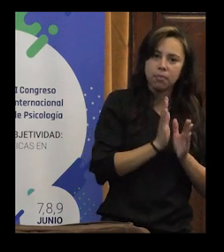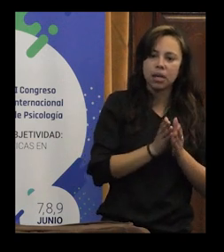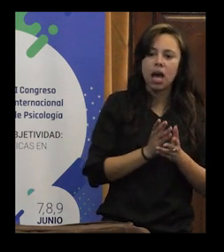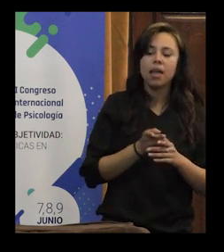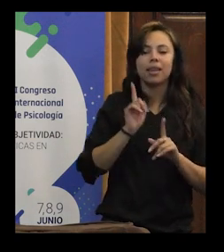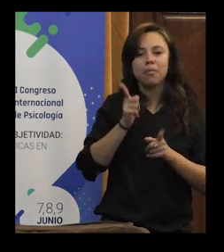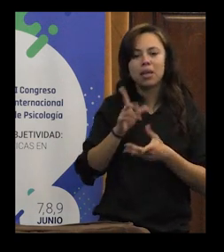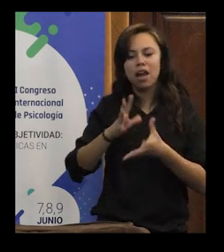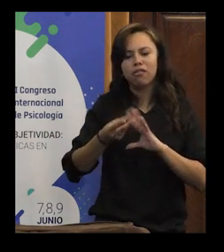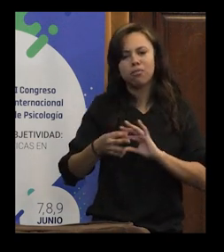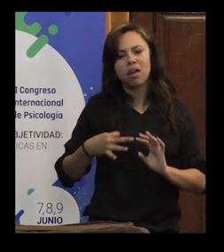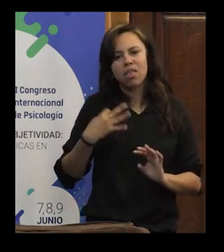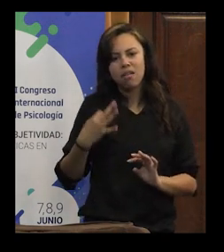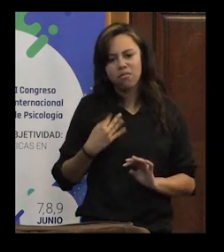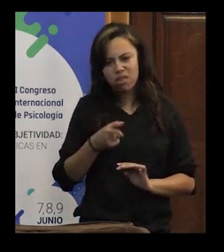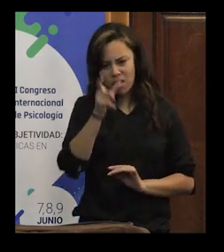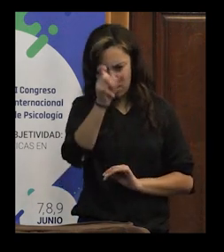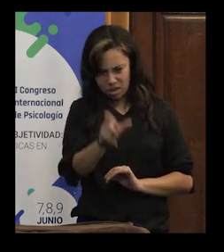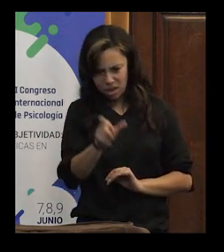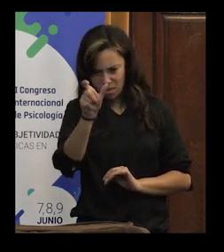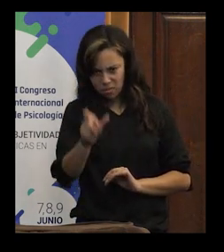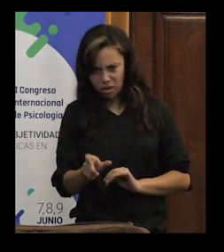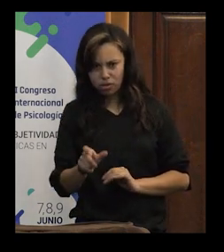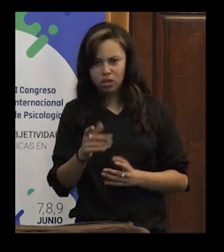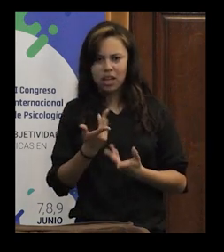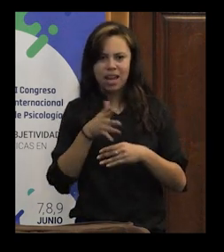las implicaciones.